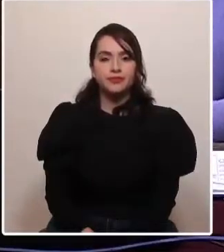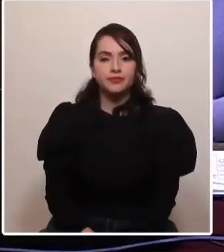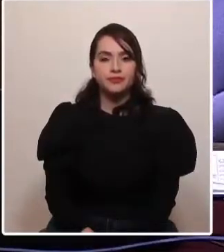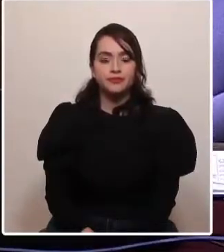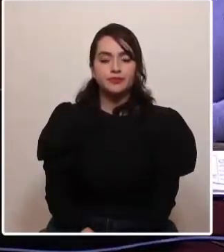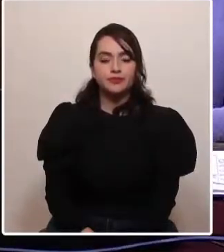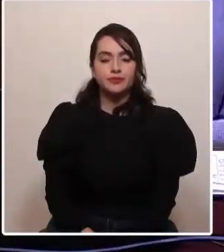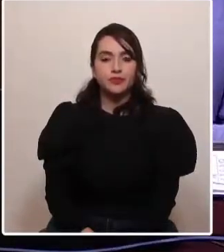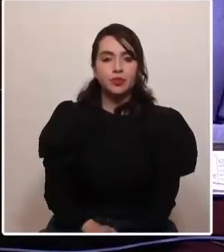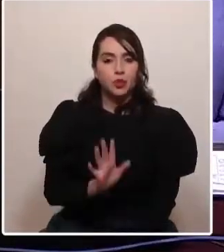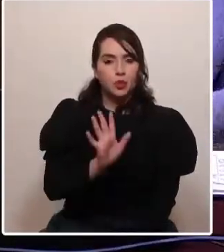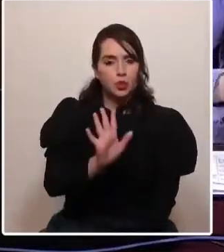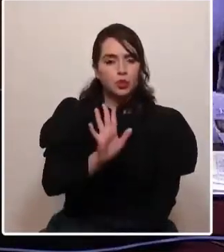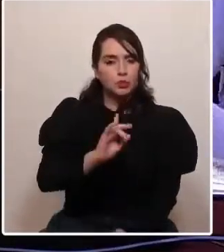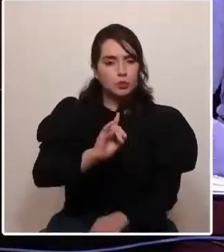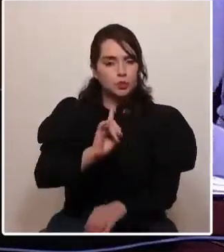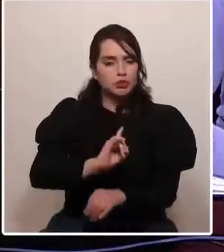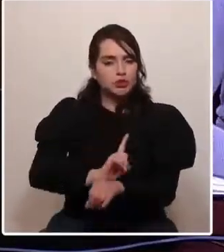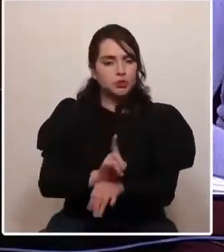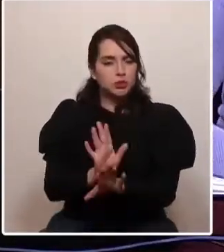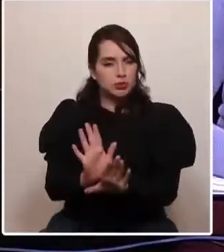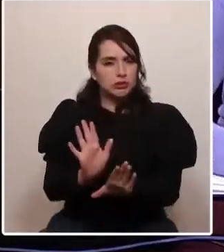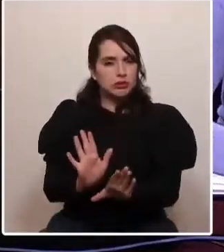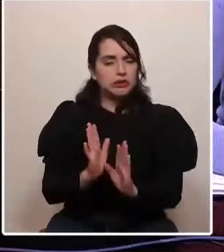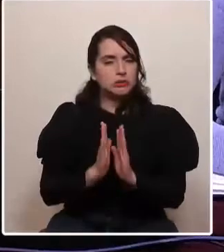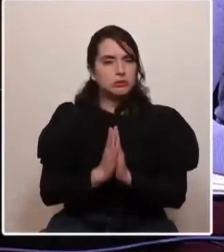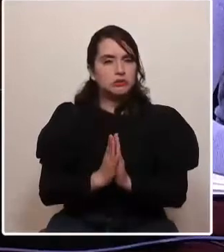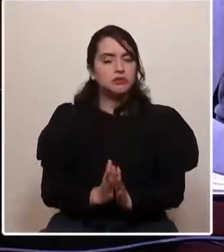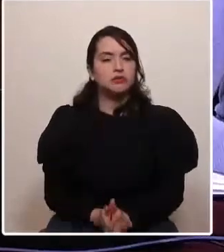Espera un segundo, convencional Vallejos, por favor.